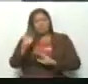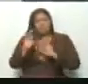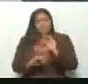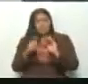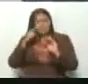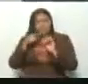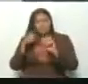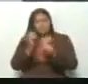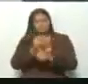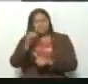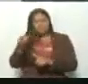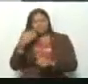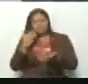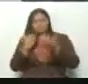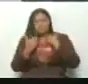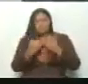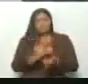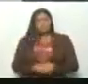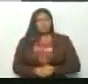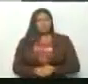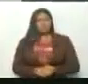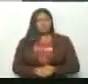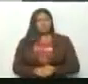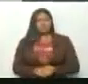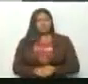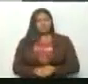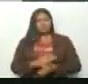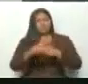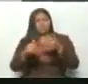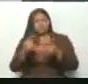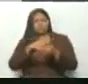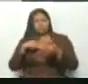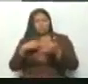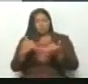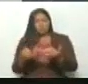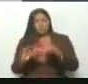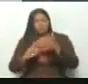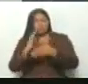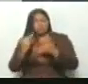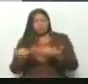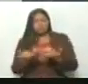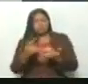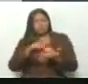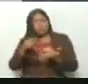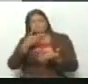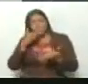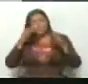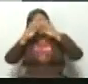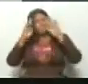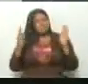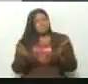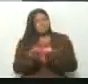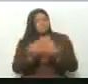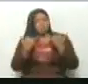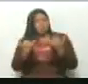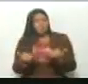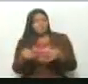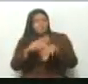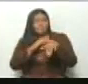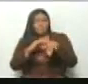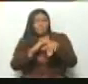menor índice de casos y de mortalidad en el mundo. Nuestra estrategia funcionó, de las mejores del planeta. Ahora,